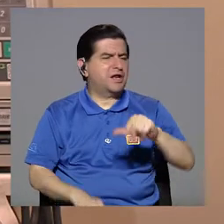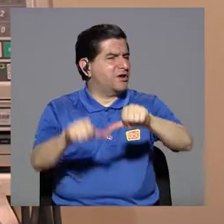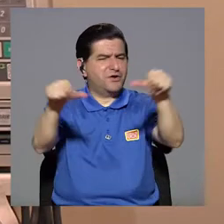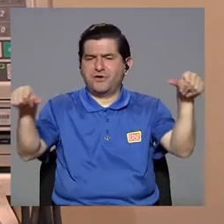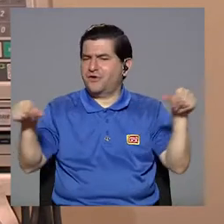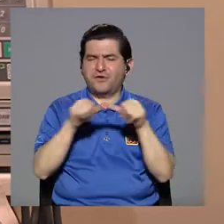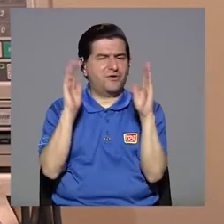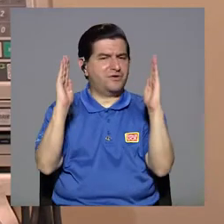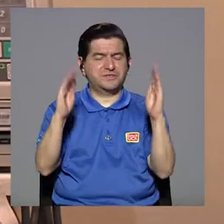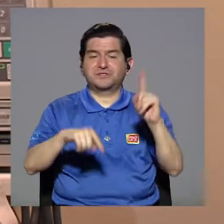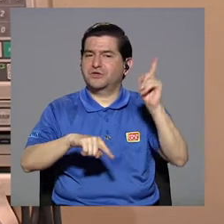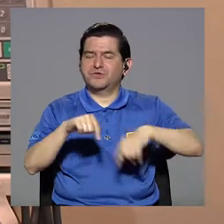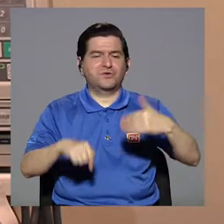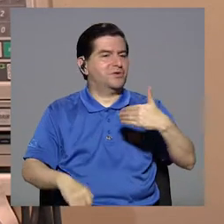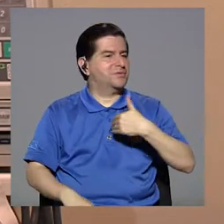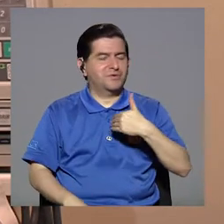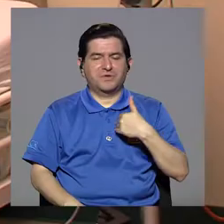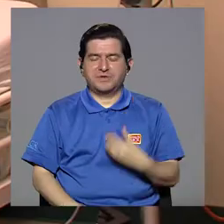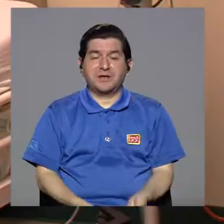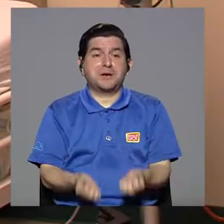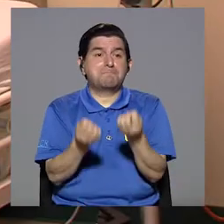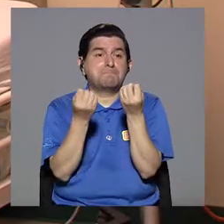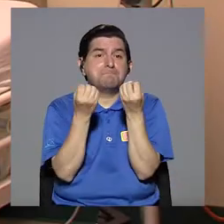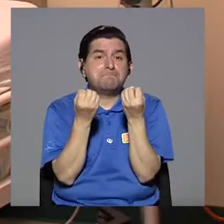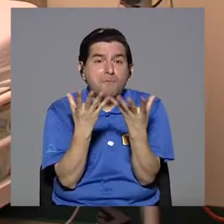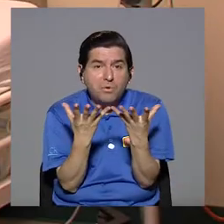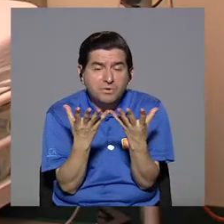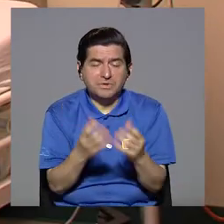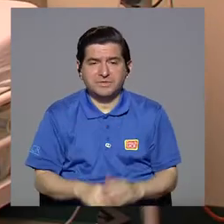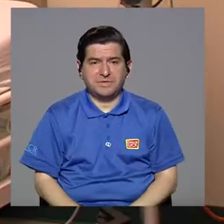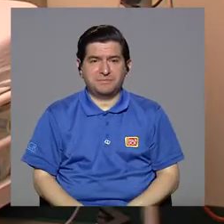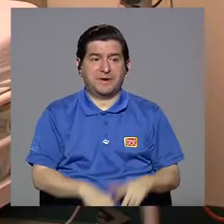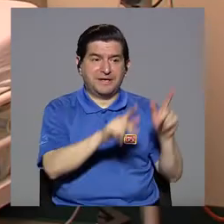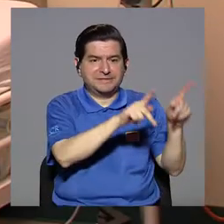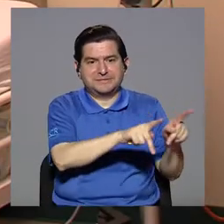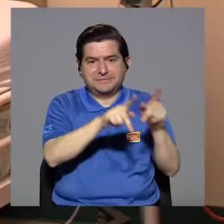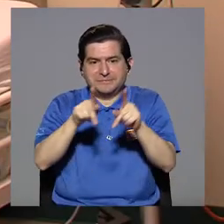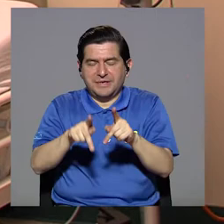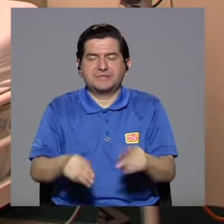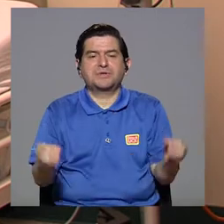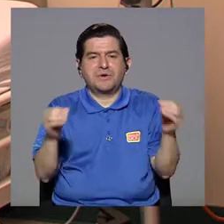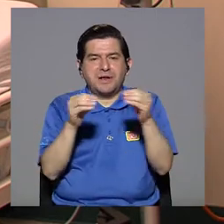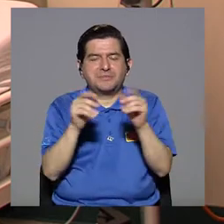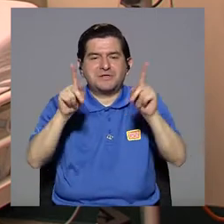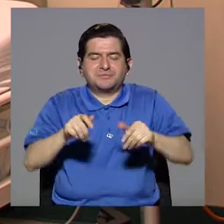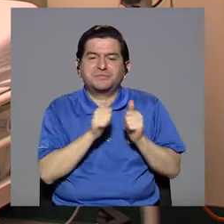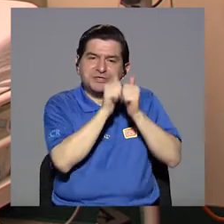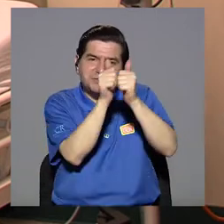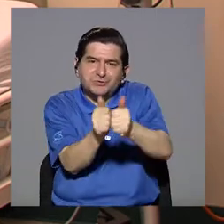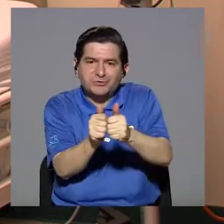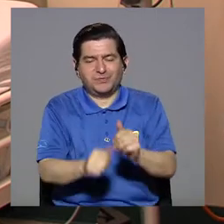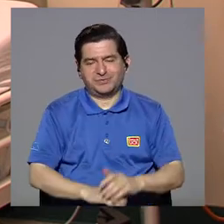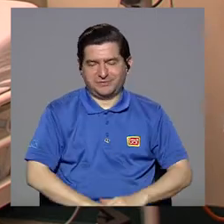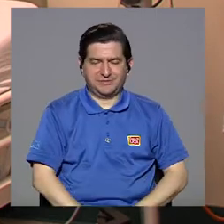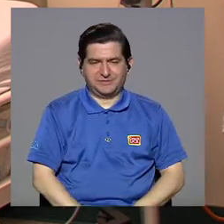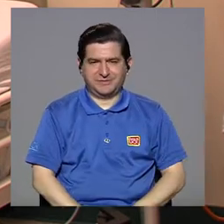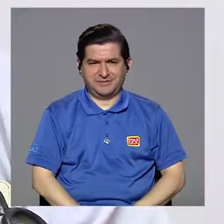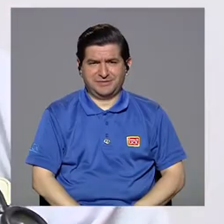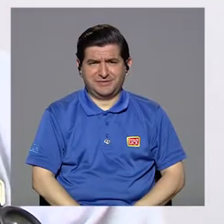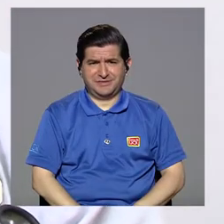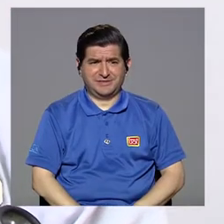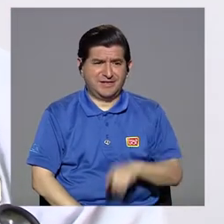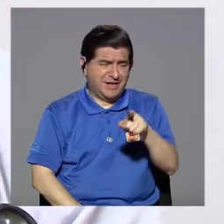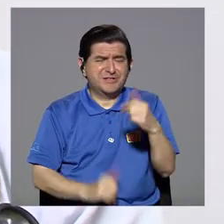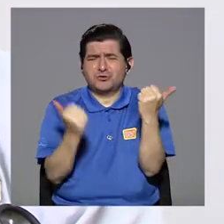muy grande por lo tanto no podemos tener una gran cantidad de pacientes más acompañantes porque el lugar